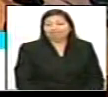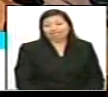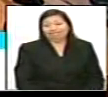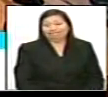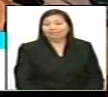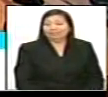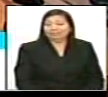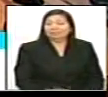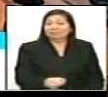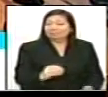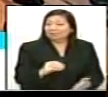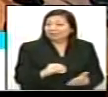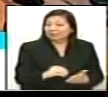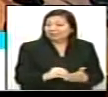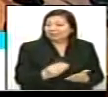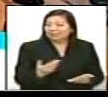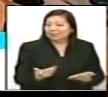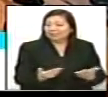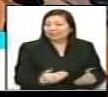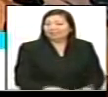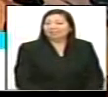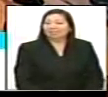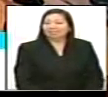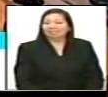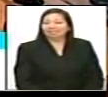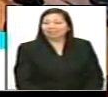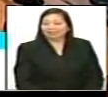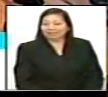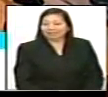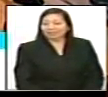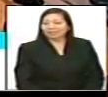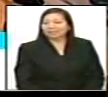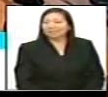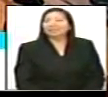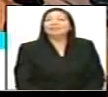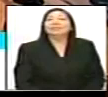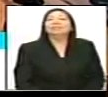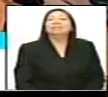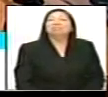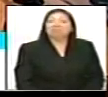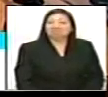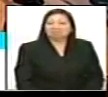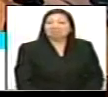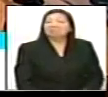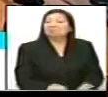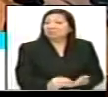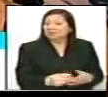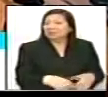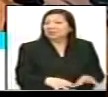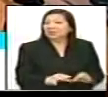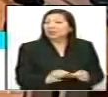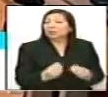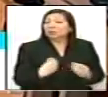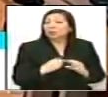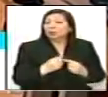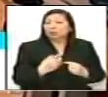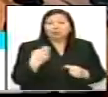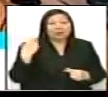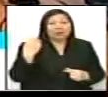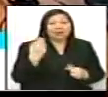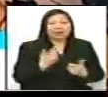es para ponerle un poco de sazón. Alberto. Sí, me parece un tema muy importante. Nosotros como bancada